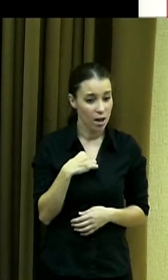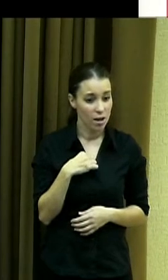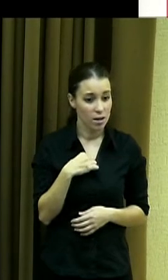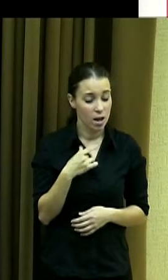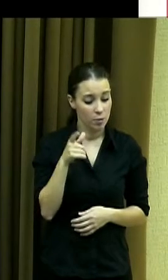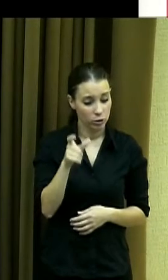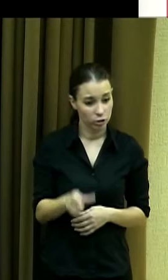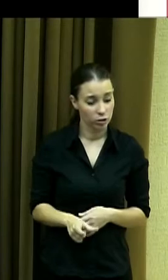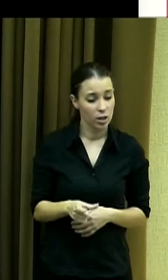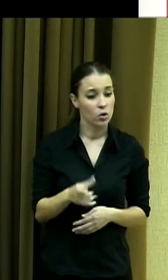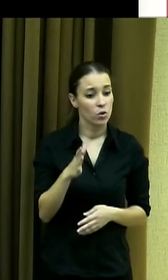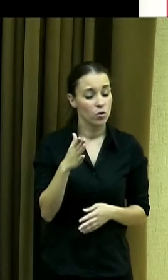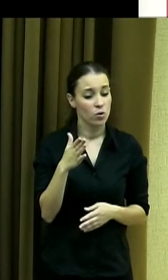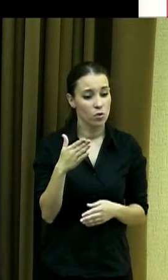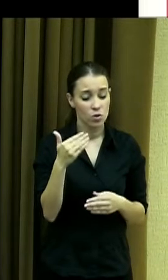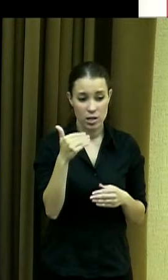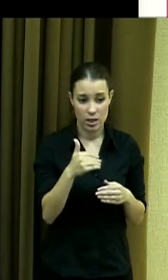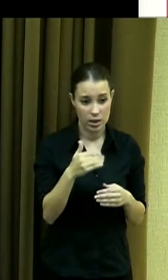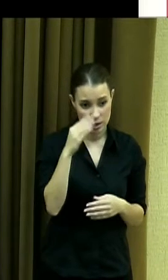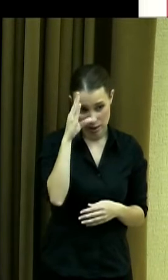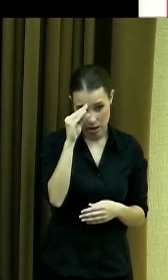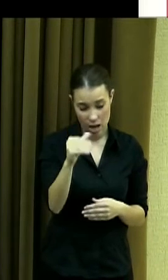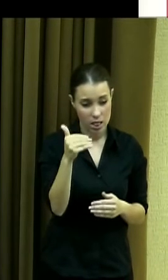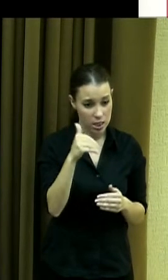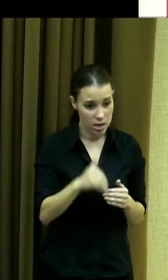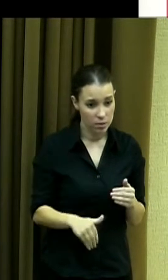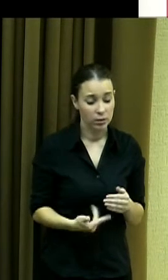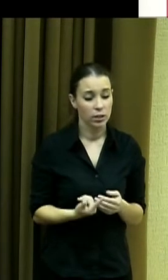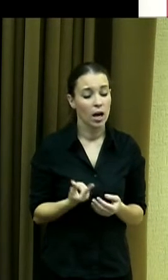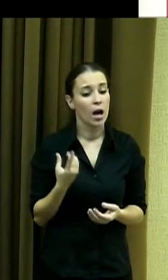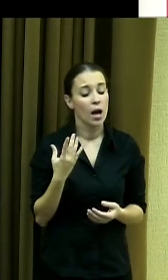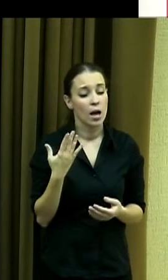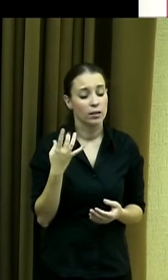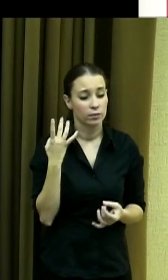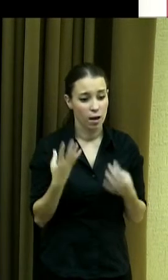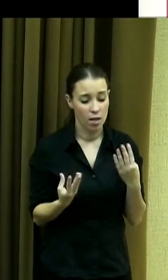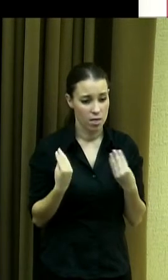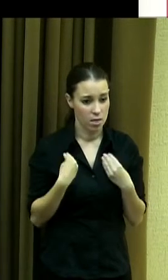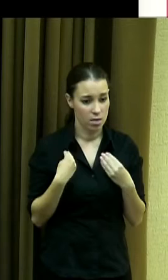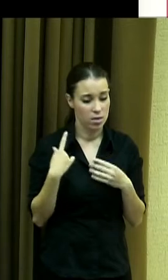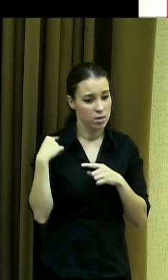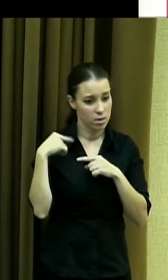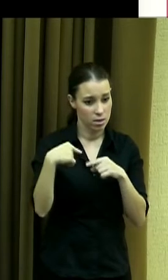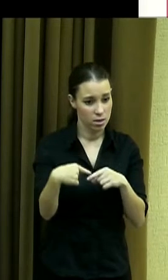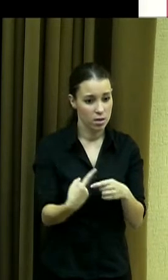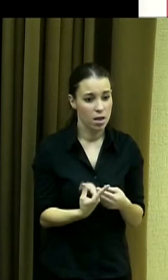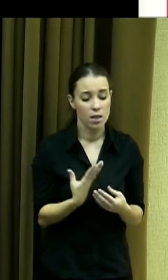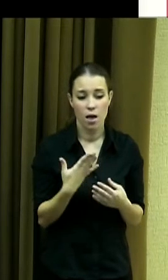inteligencia límite pueden, las actividades básicas de la vida diaria de autocuidado no suelen tener grandes problemas,